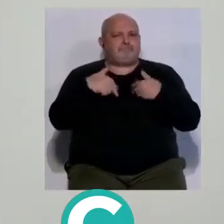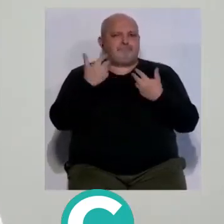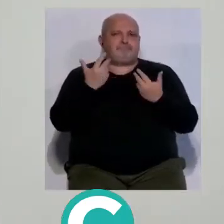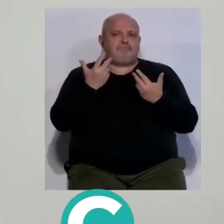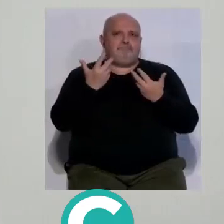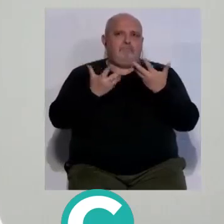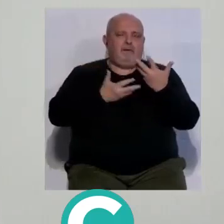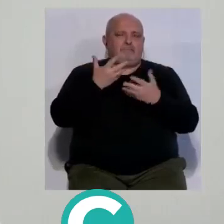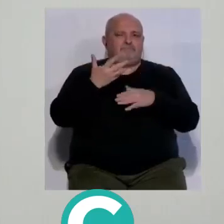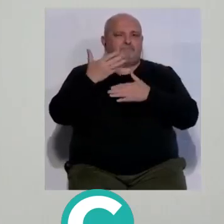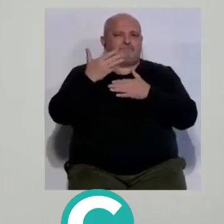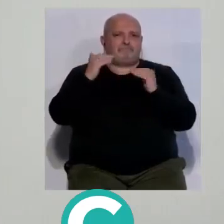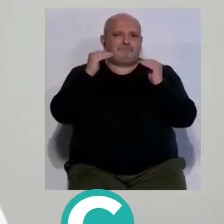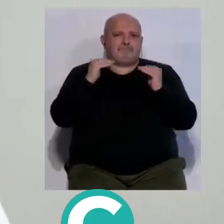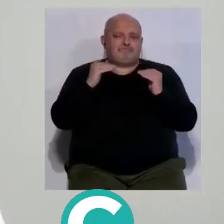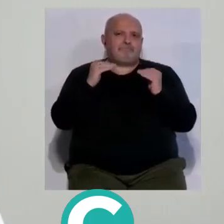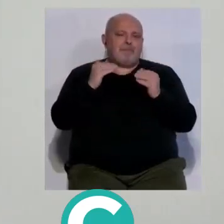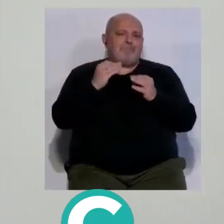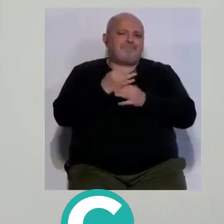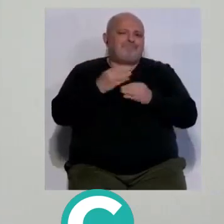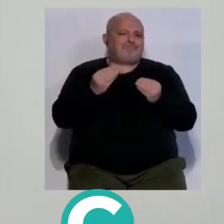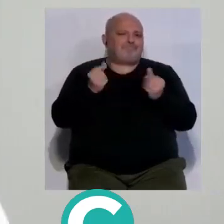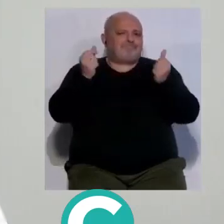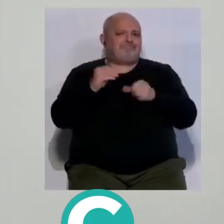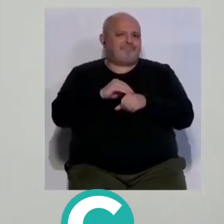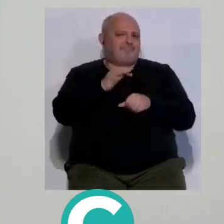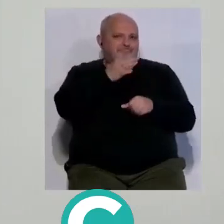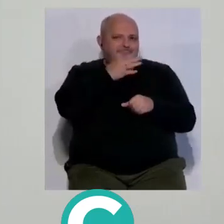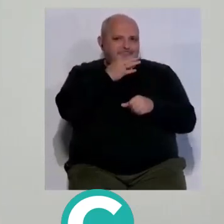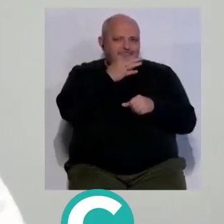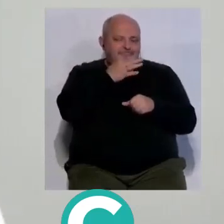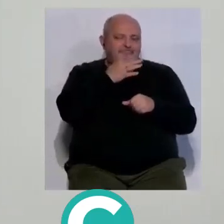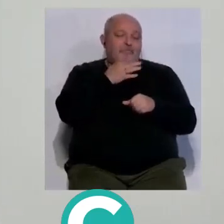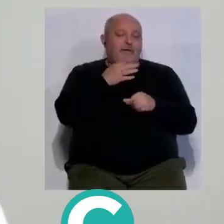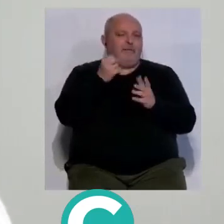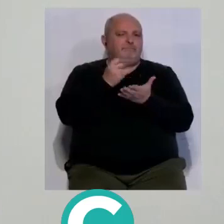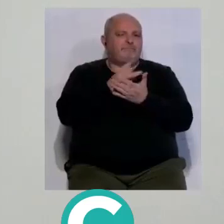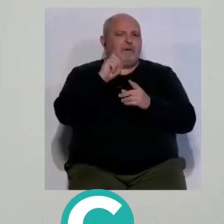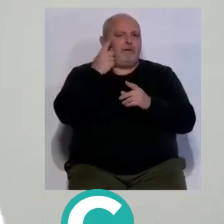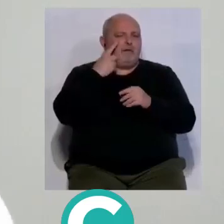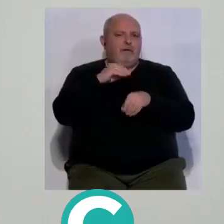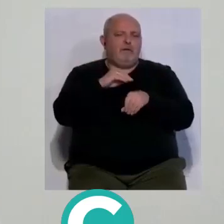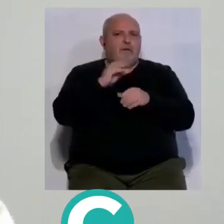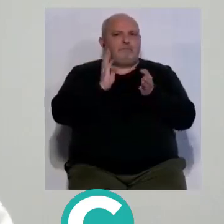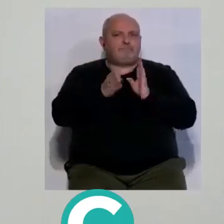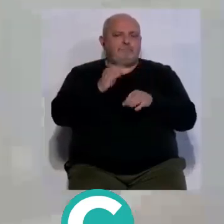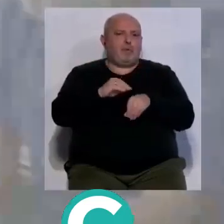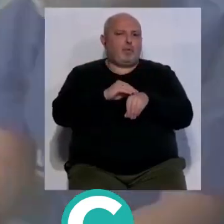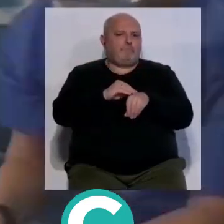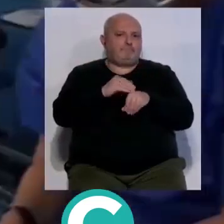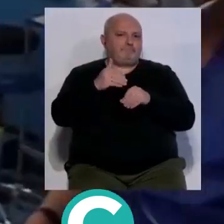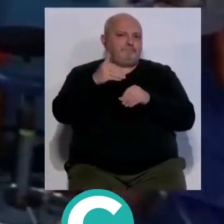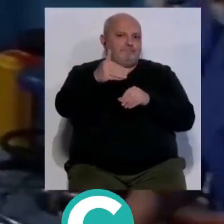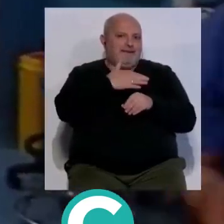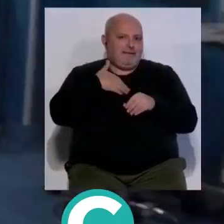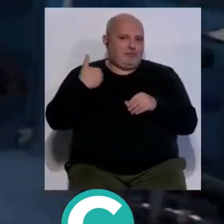manera mitigar los síntomas, pero no son tratamientos curativos. Pero yo creo que el reto es encontrar tratamientos que puedan curar las enfermedades